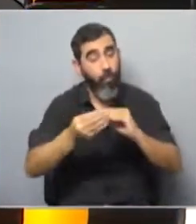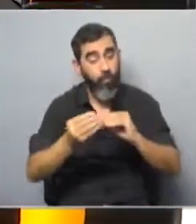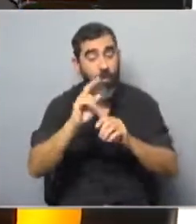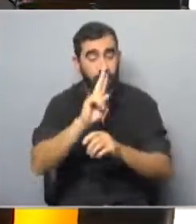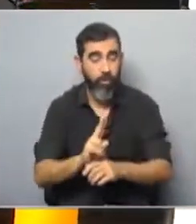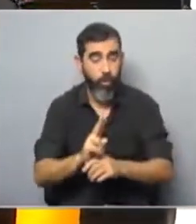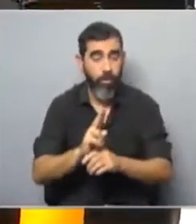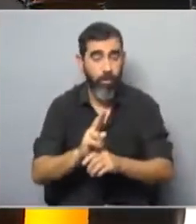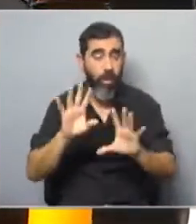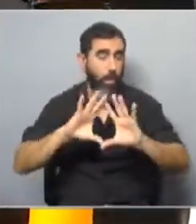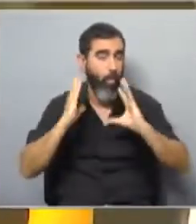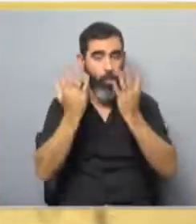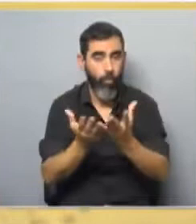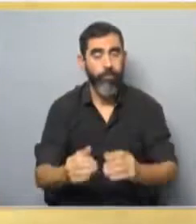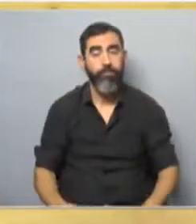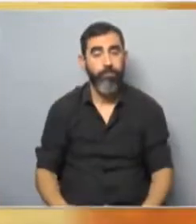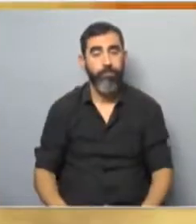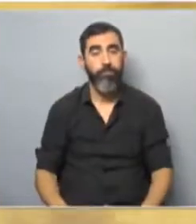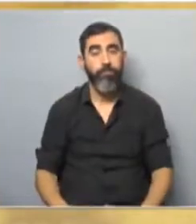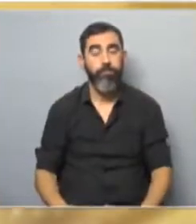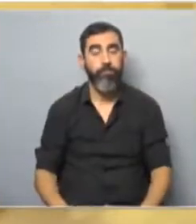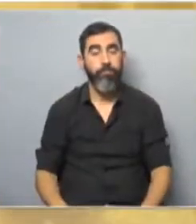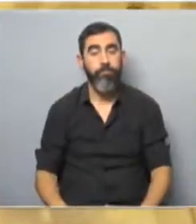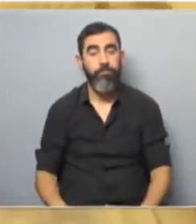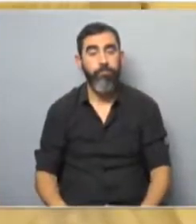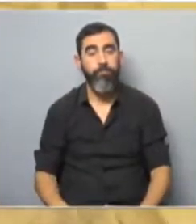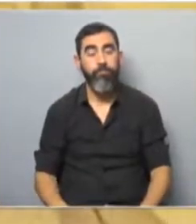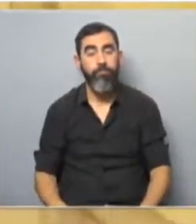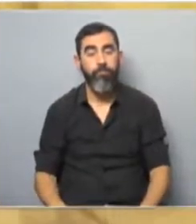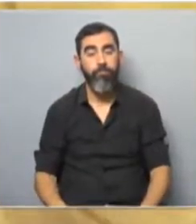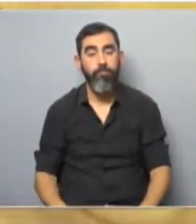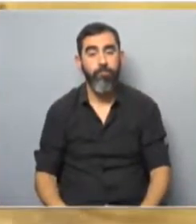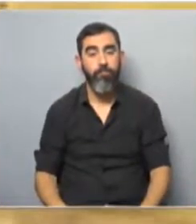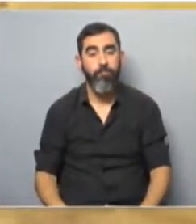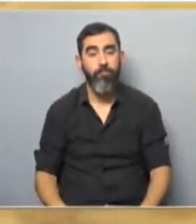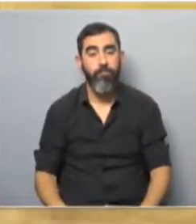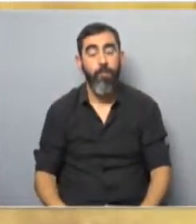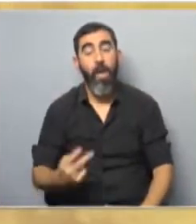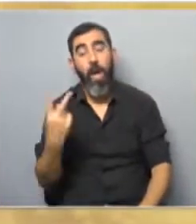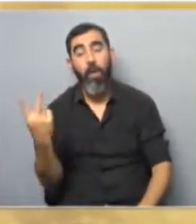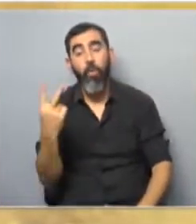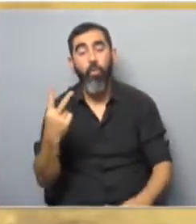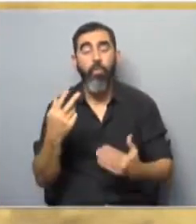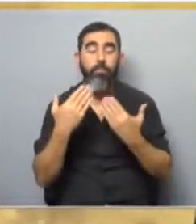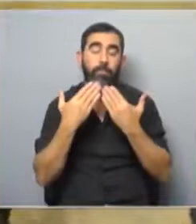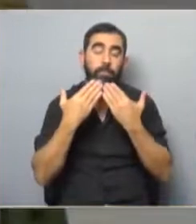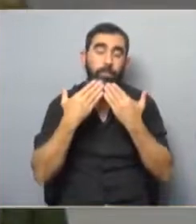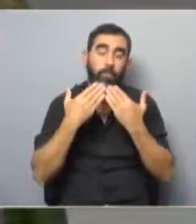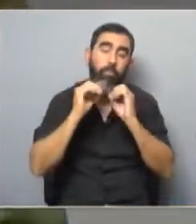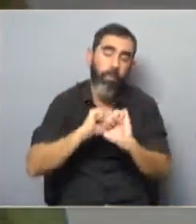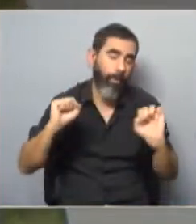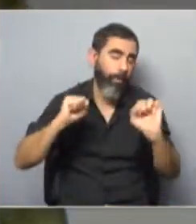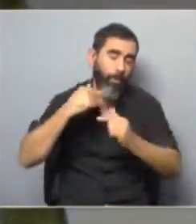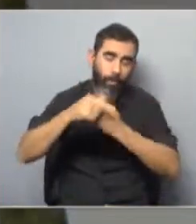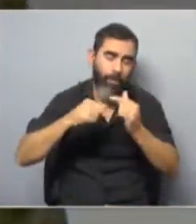utilizados a nivel global, pero con esas restricciones que mencionaba Alejandro. Ernesto, Alejandro, podemos